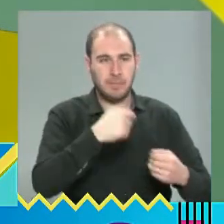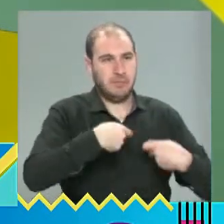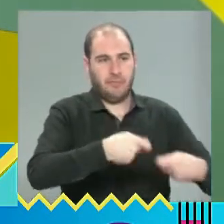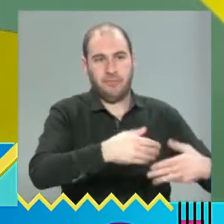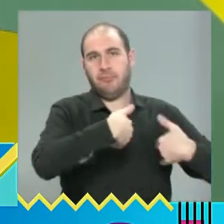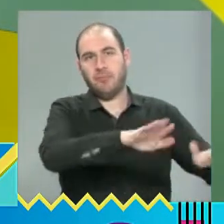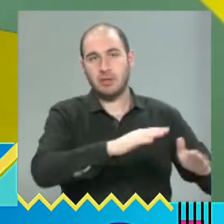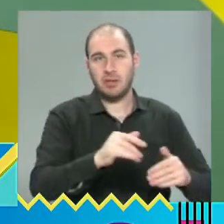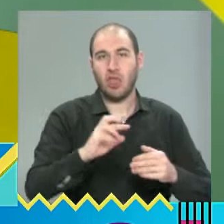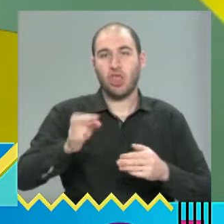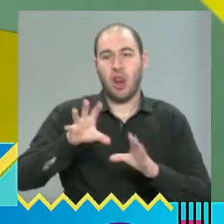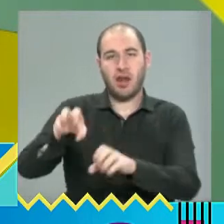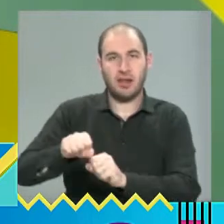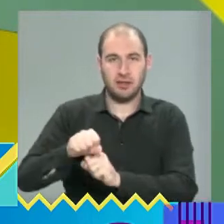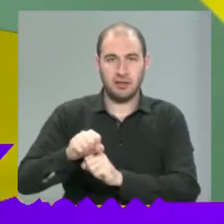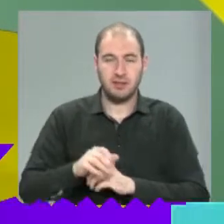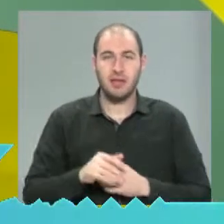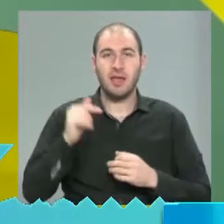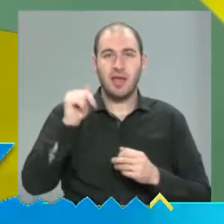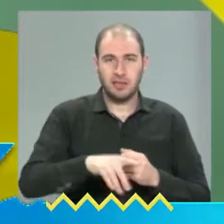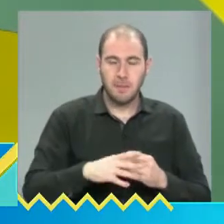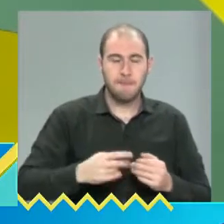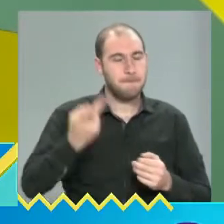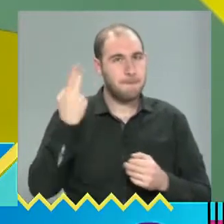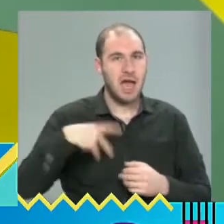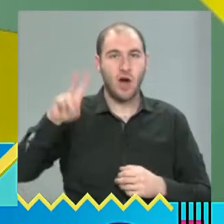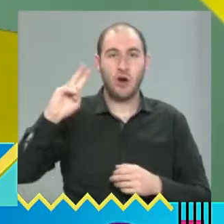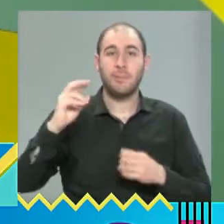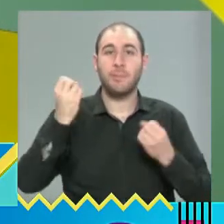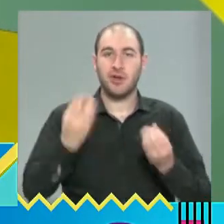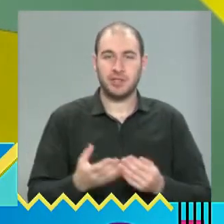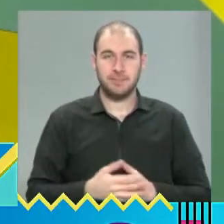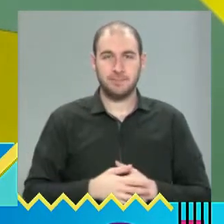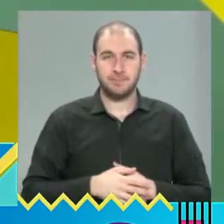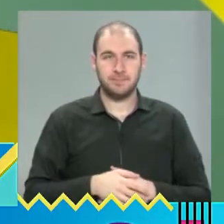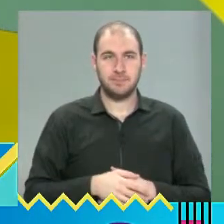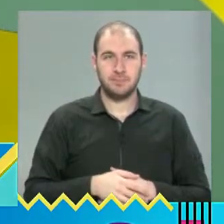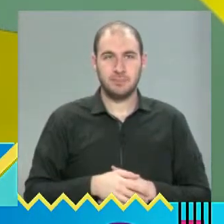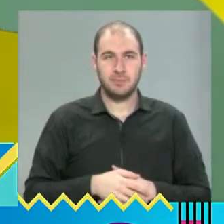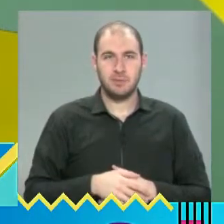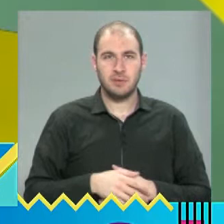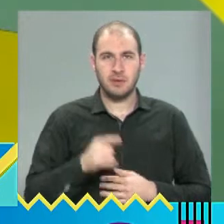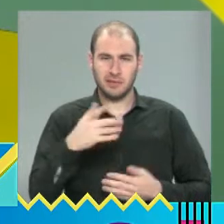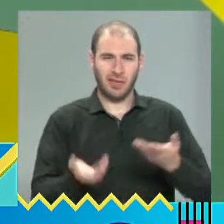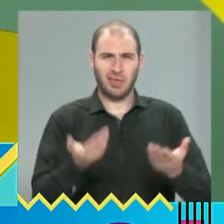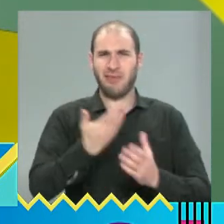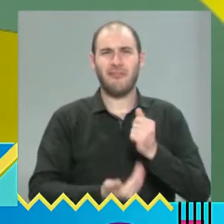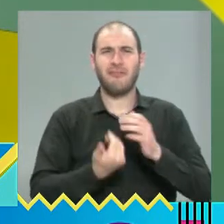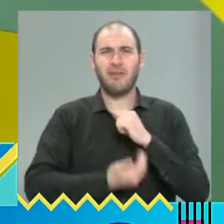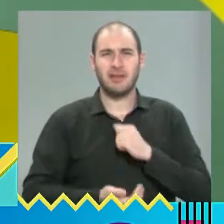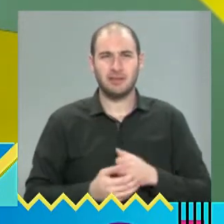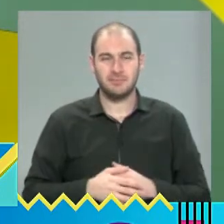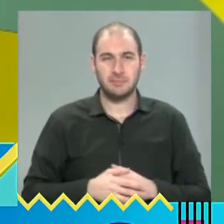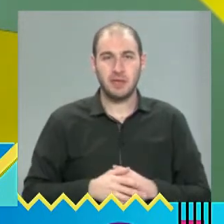pesos para refugiarse en el dólar, y eso se acentuó mucho más por el hecho de las inconsistencias que está